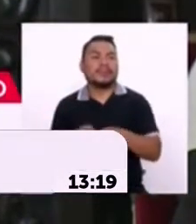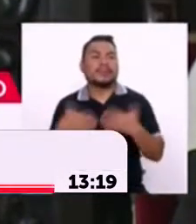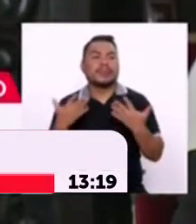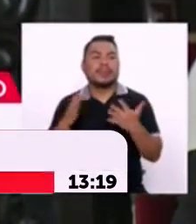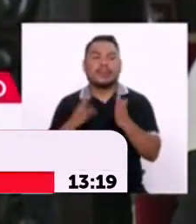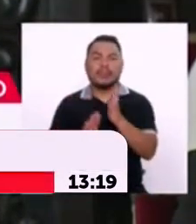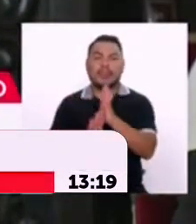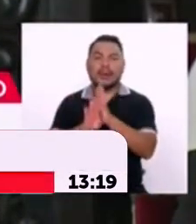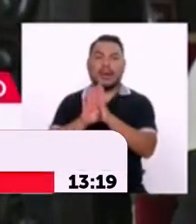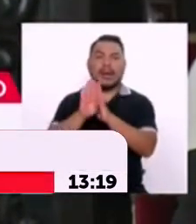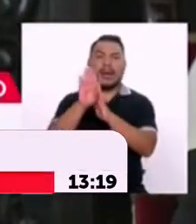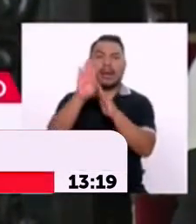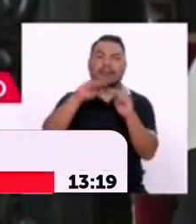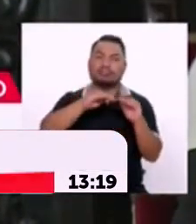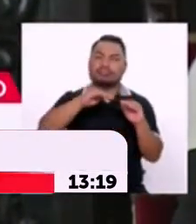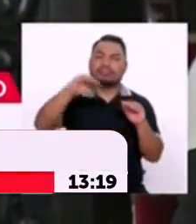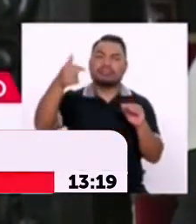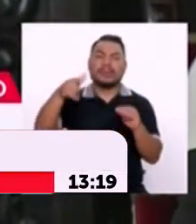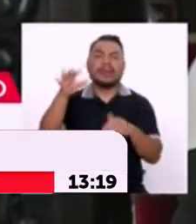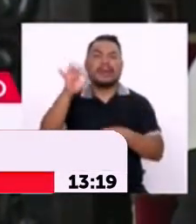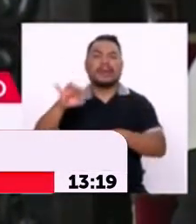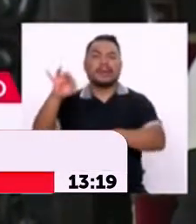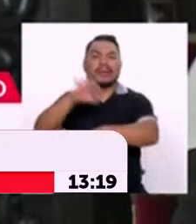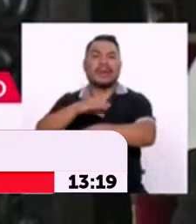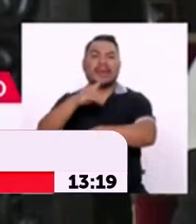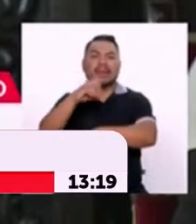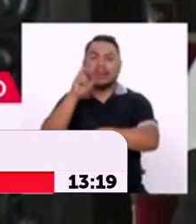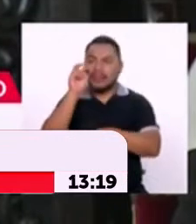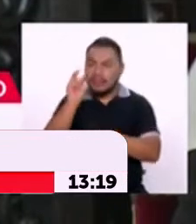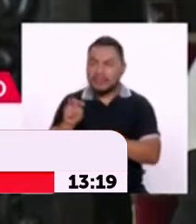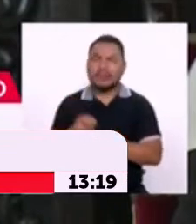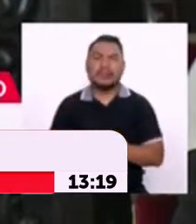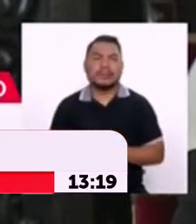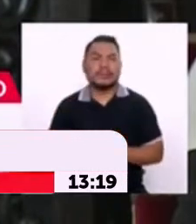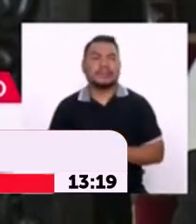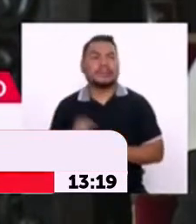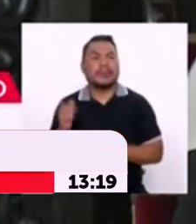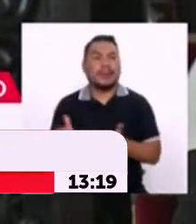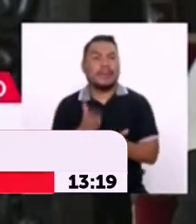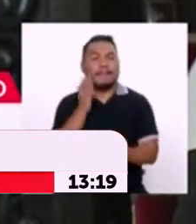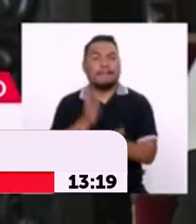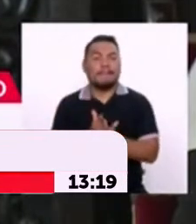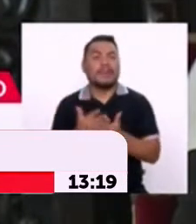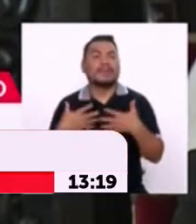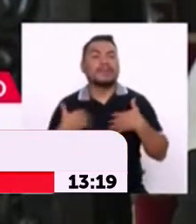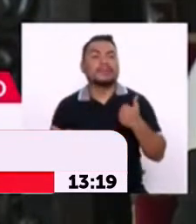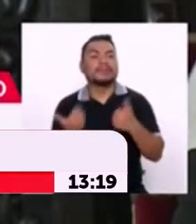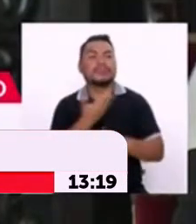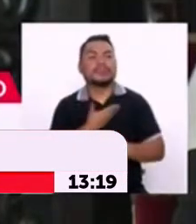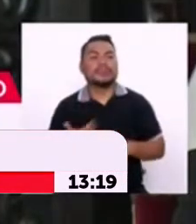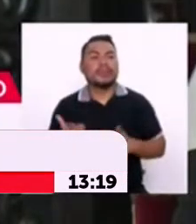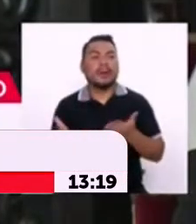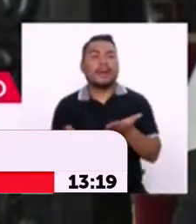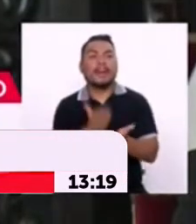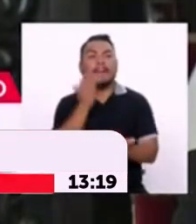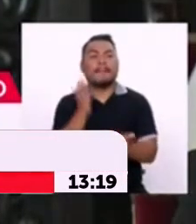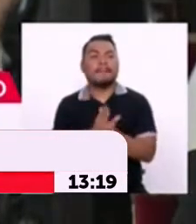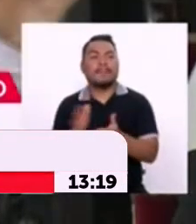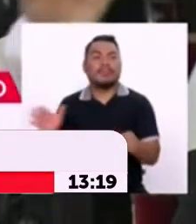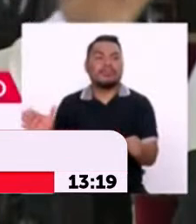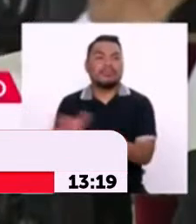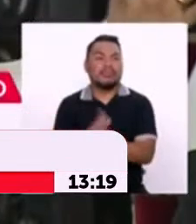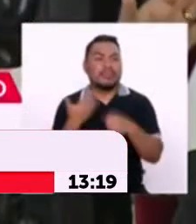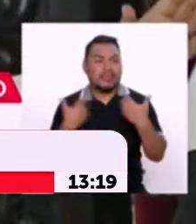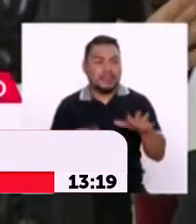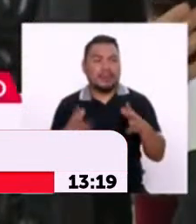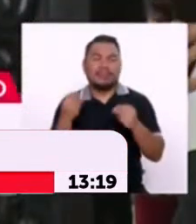una tendencia alta del dengue. El problema de salud pública, que es un problema integral,